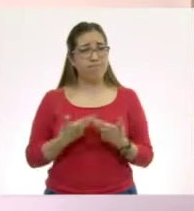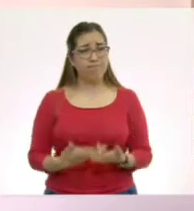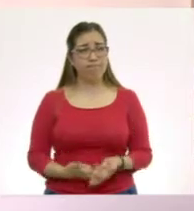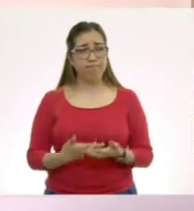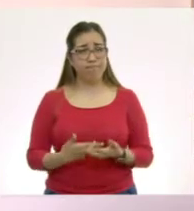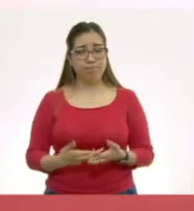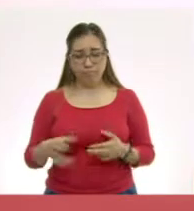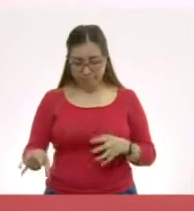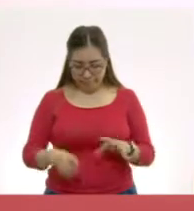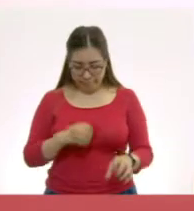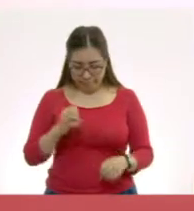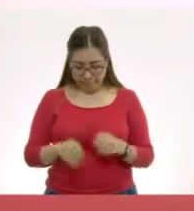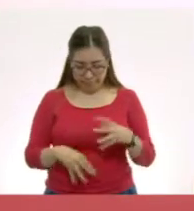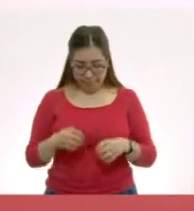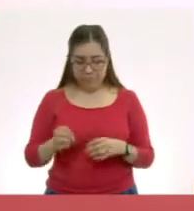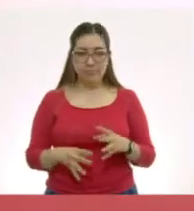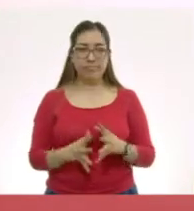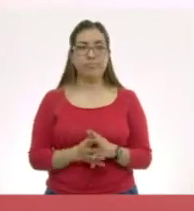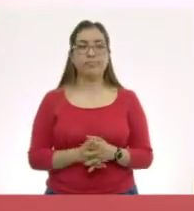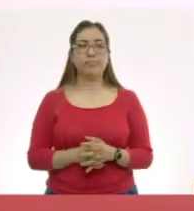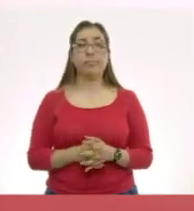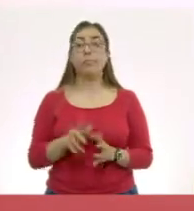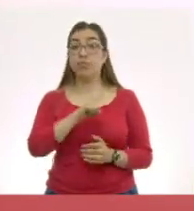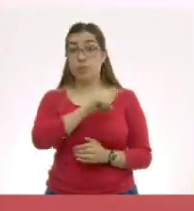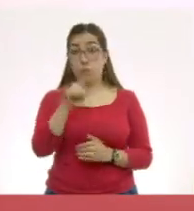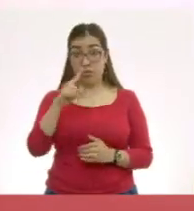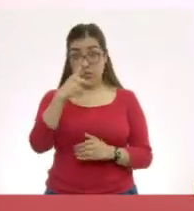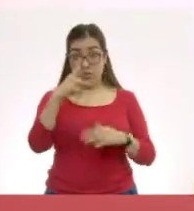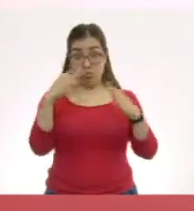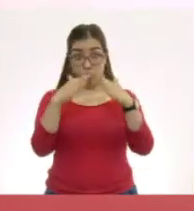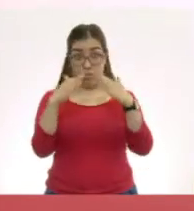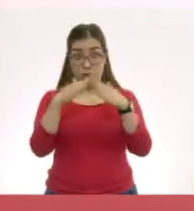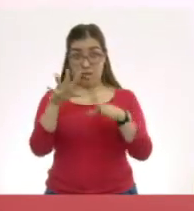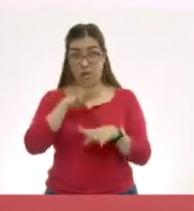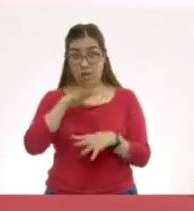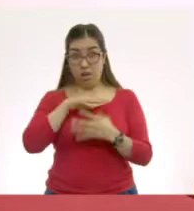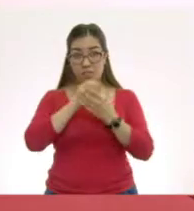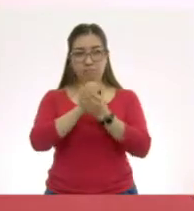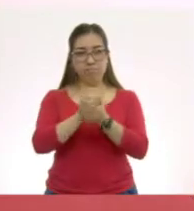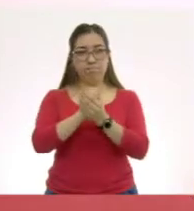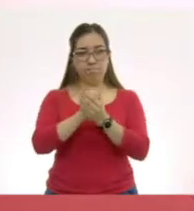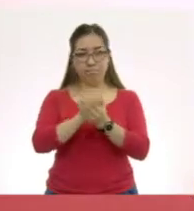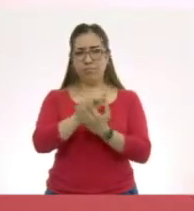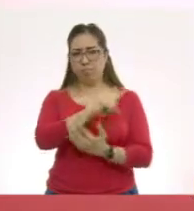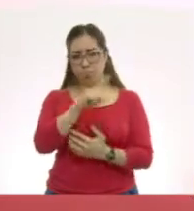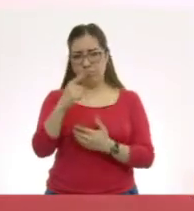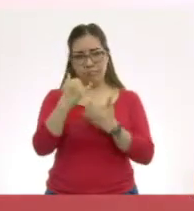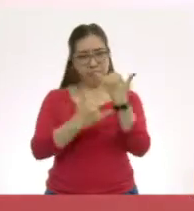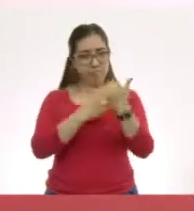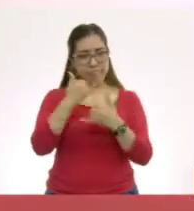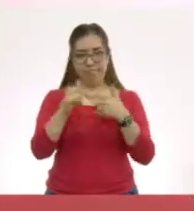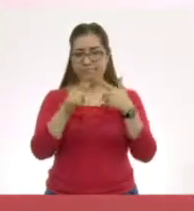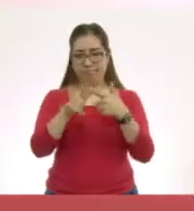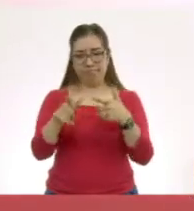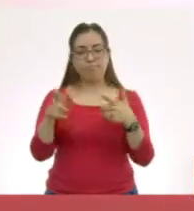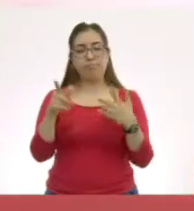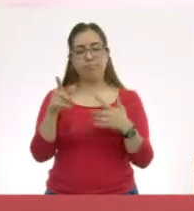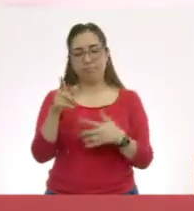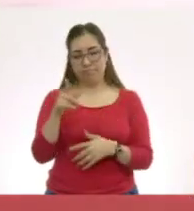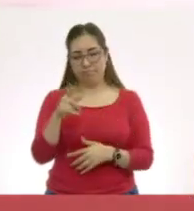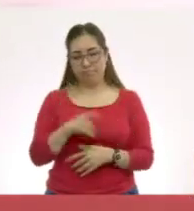es. Niñas y niños, si ustedes tienen dados en casa, bueno, pueden seguir jugando y